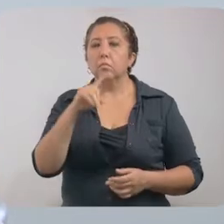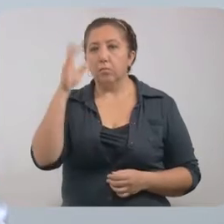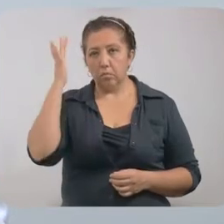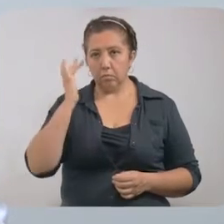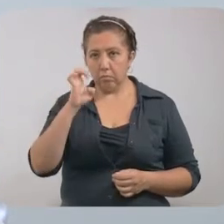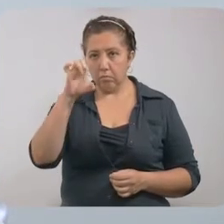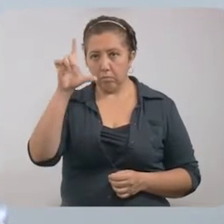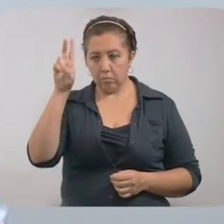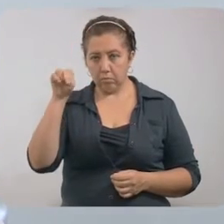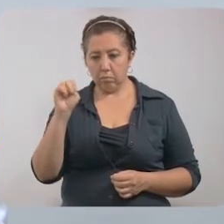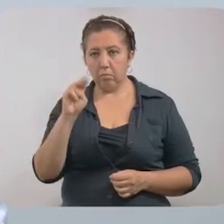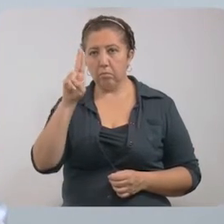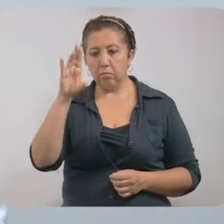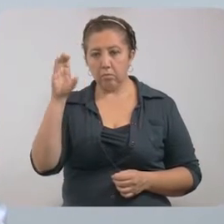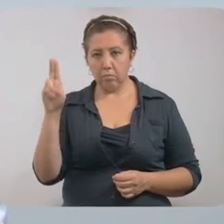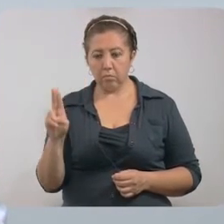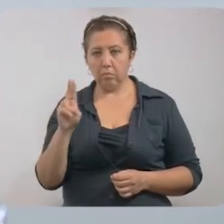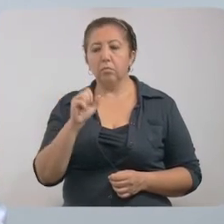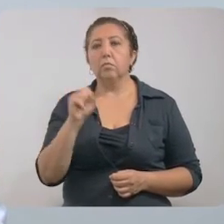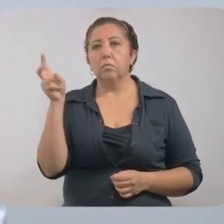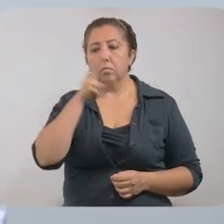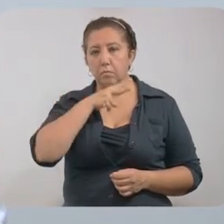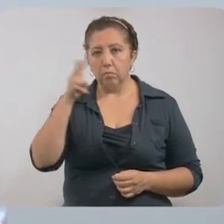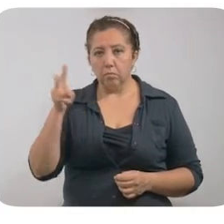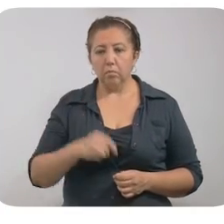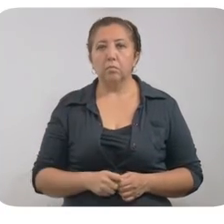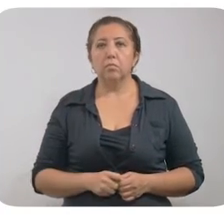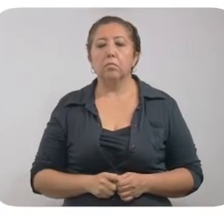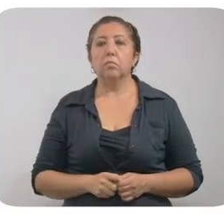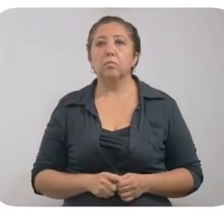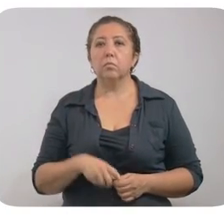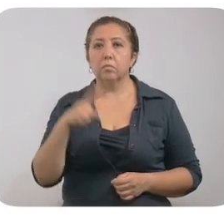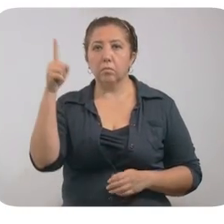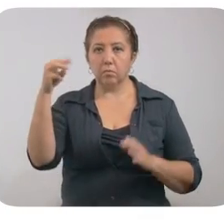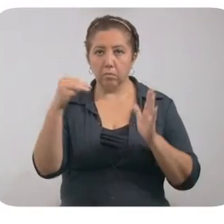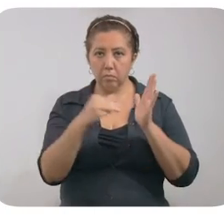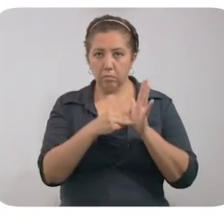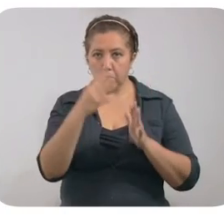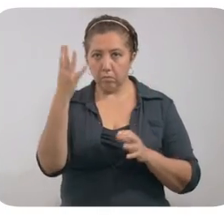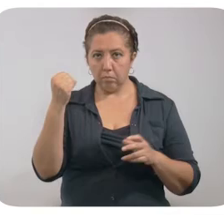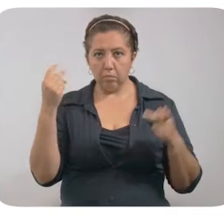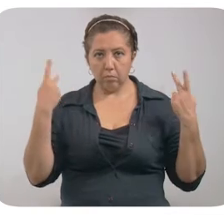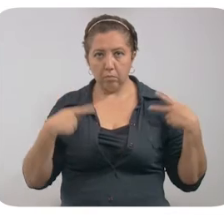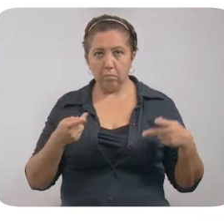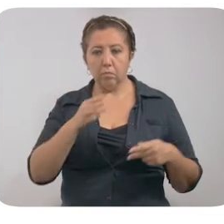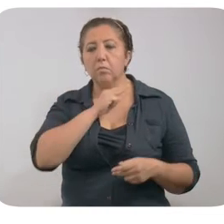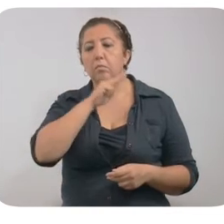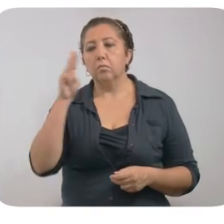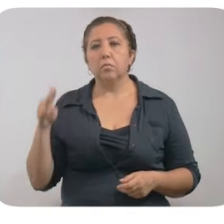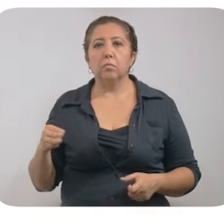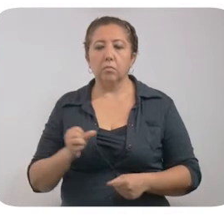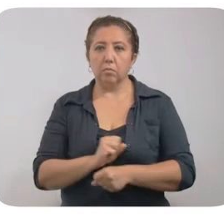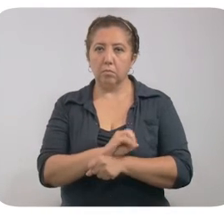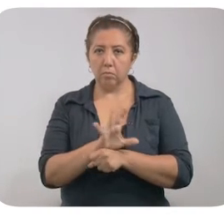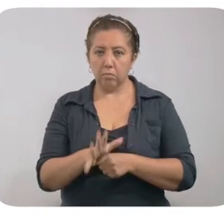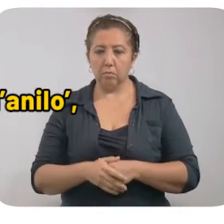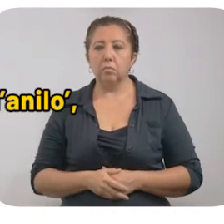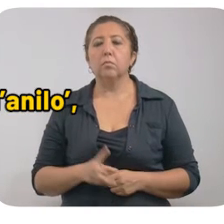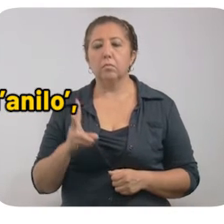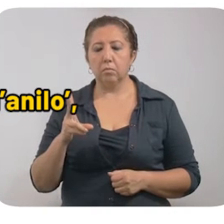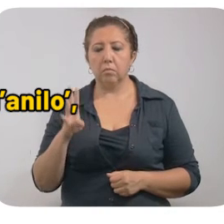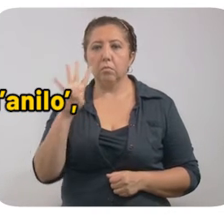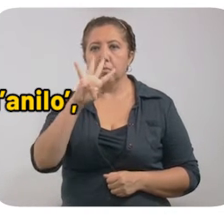Río Lagartos, Santa Elena, Ucú, UMAM y Valladolid. En total, son 1.009 las personas fallecidas a causa del